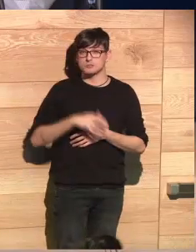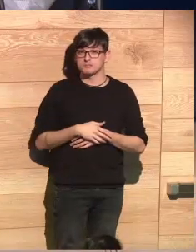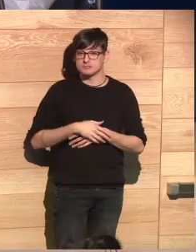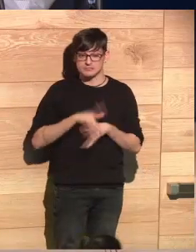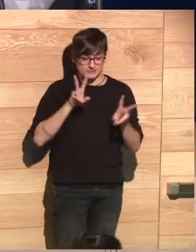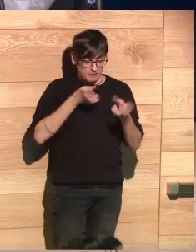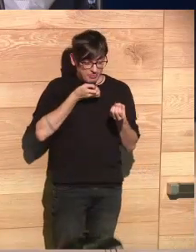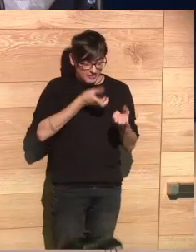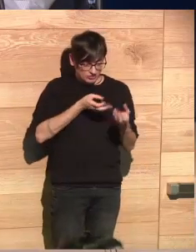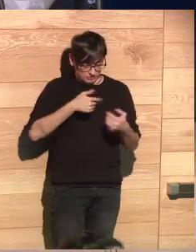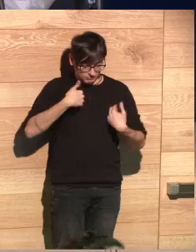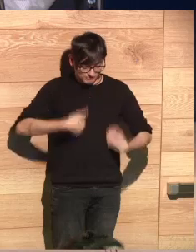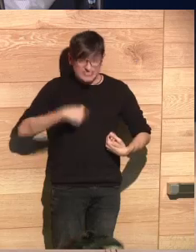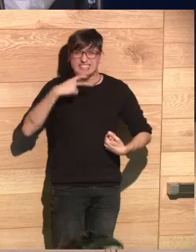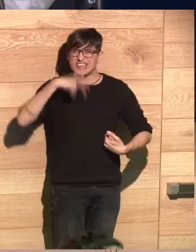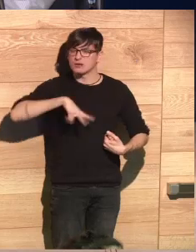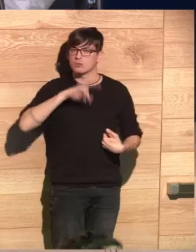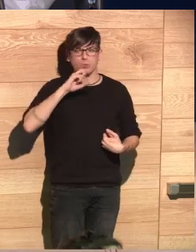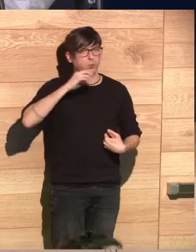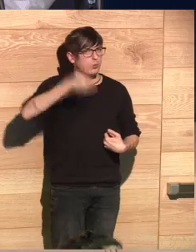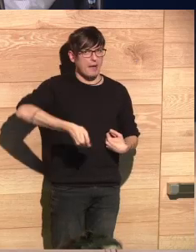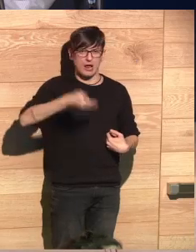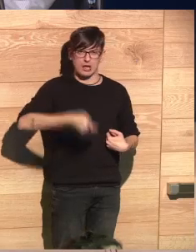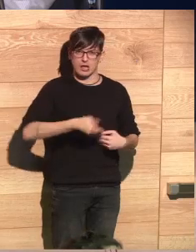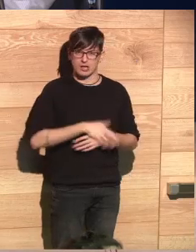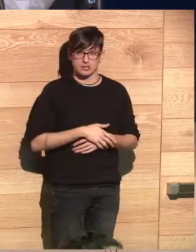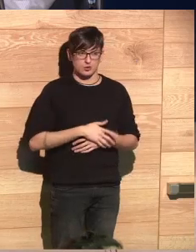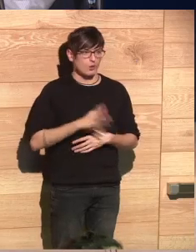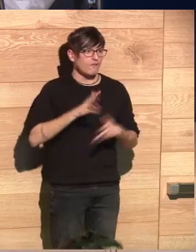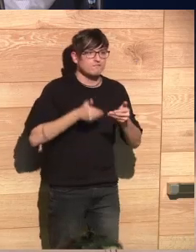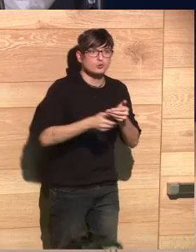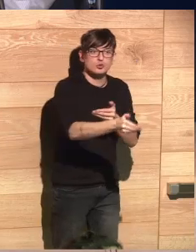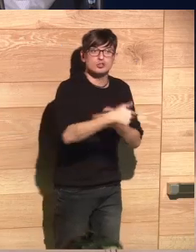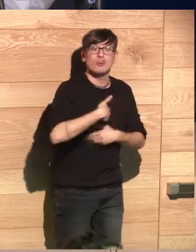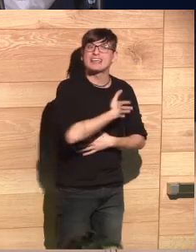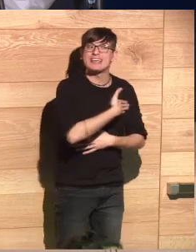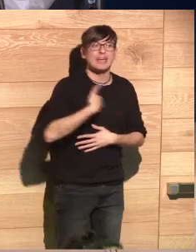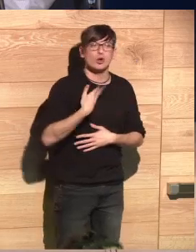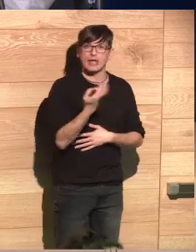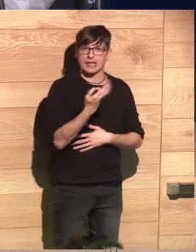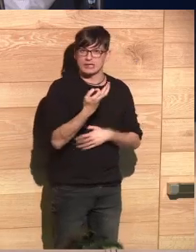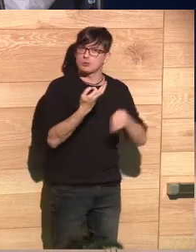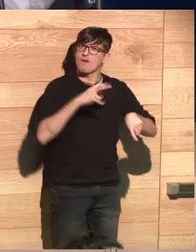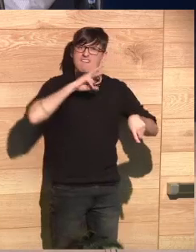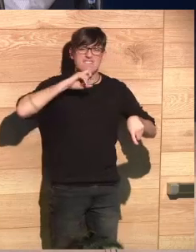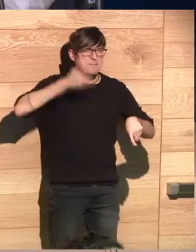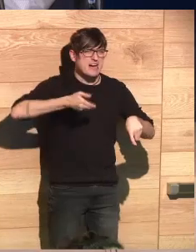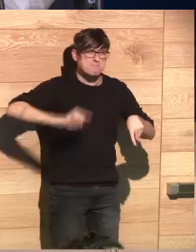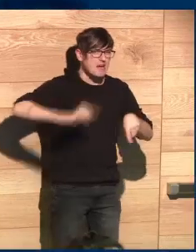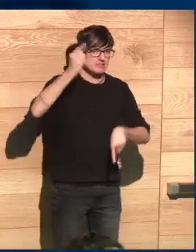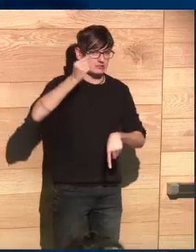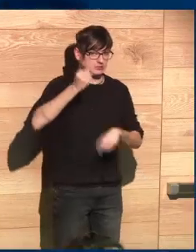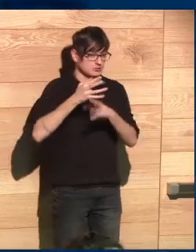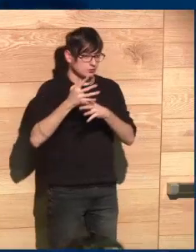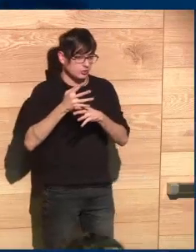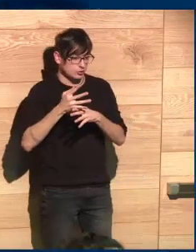los datos sobre quién eres son extremadamente valiosos. Los datos sobre quién quieres ser son los más valiosos. Son los más valiosos. Y eso es lo que hacemos en un juego.